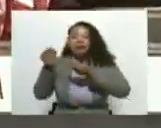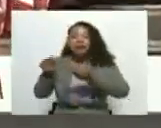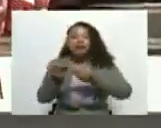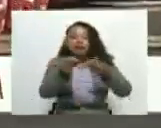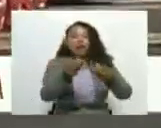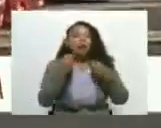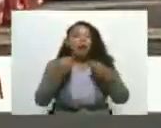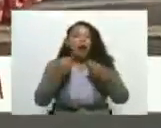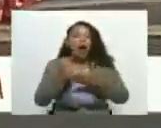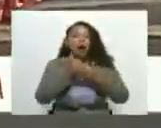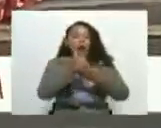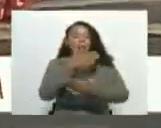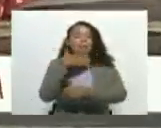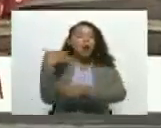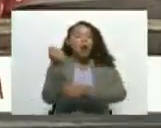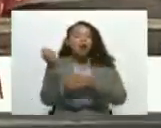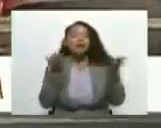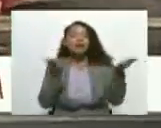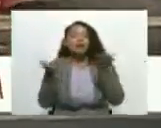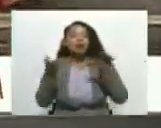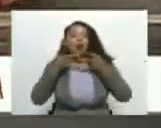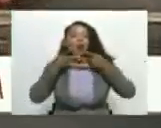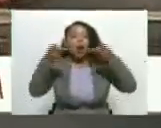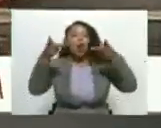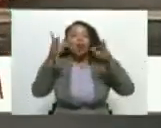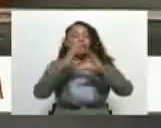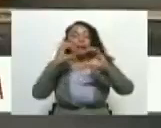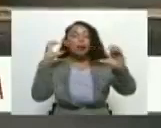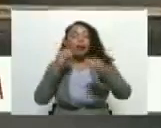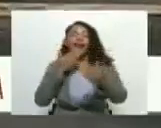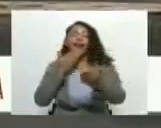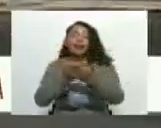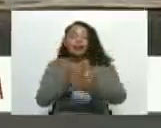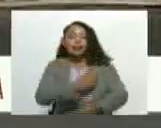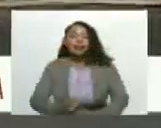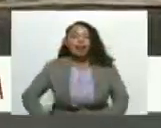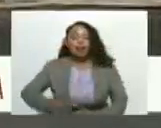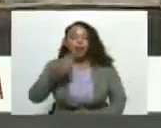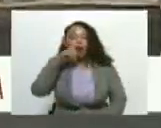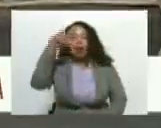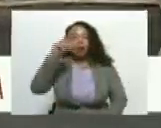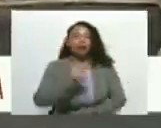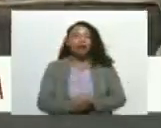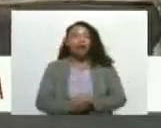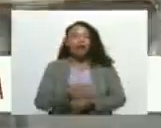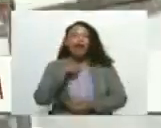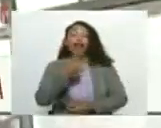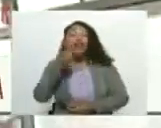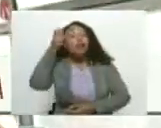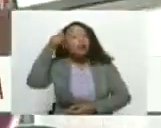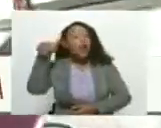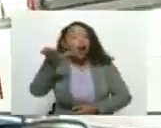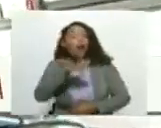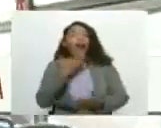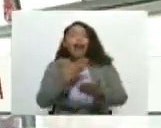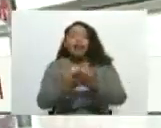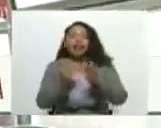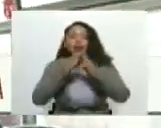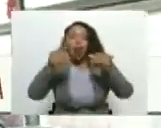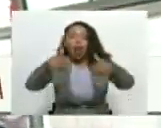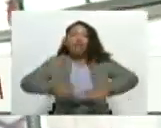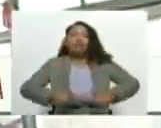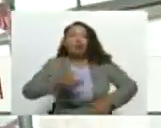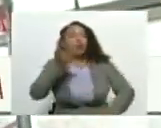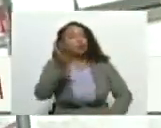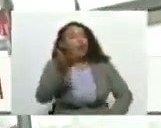afianzar y mejorar el servicio público de transporte. Gracias, presidente Maduro. Es la voz del pueblo. Gracias por todo este esfuerzo que